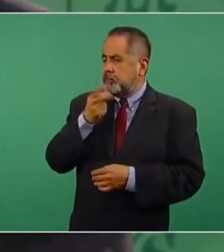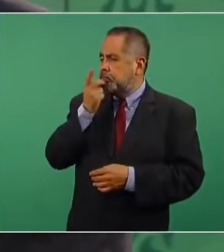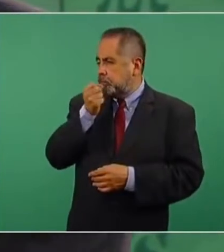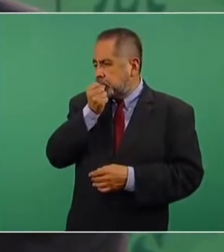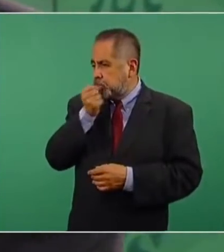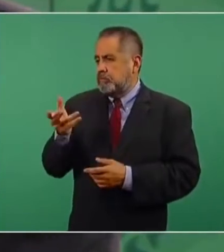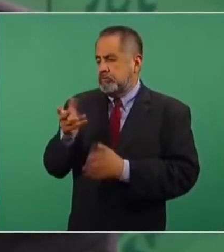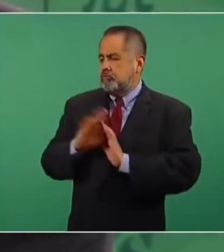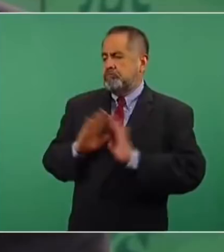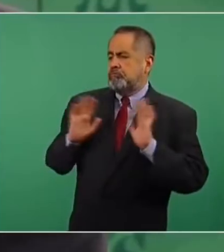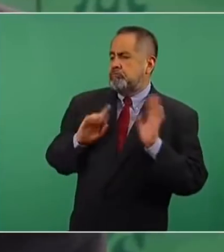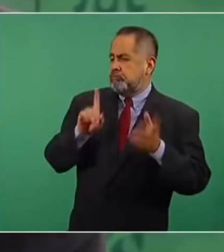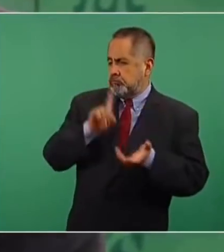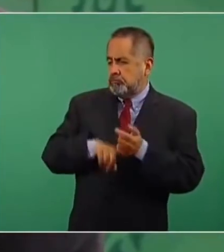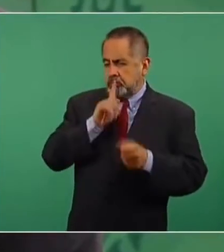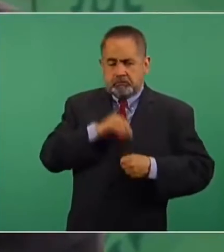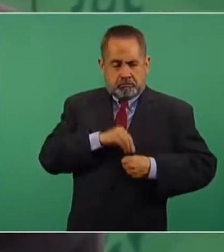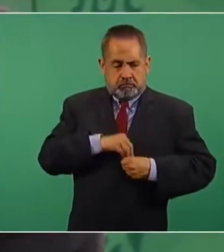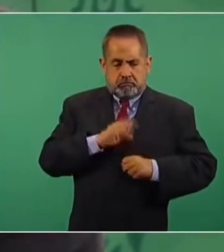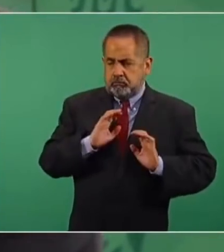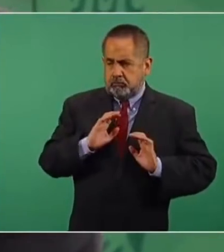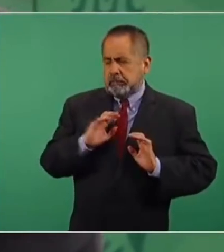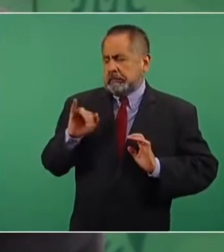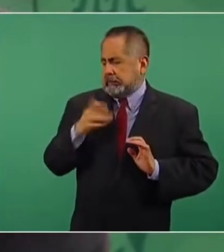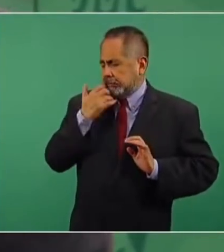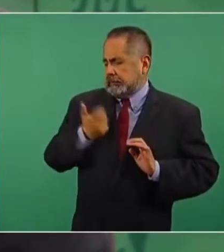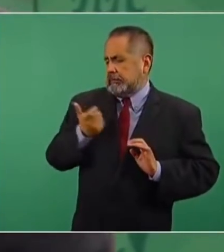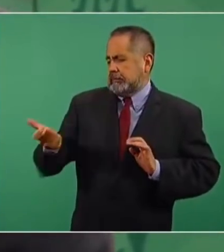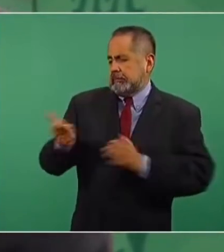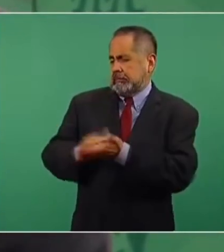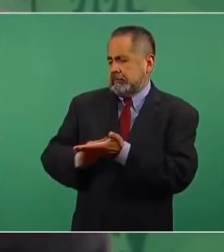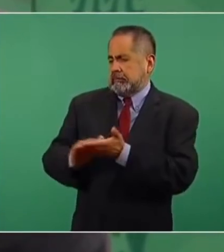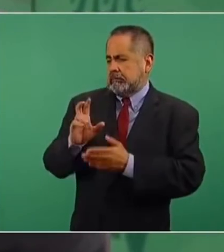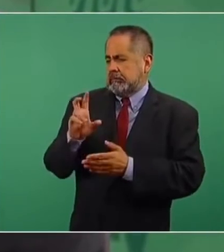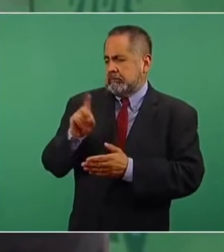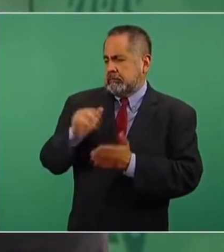de los funcionarios que recibieron los sobornos.